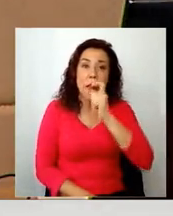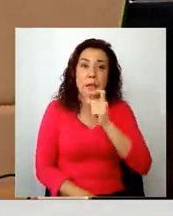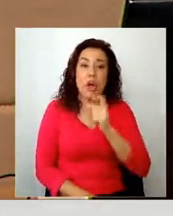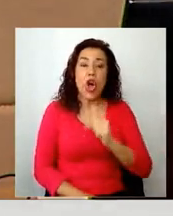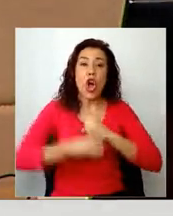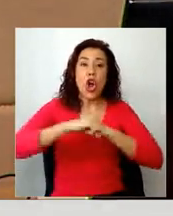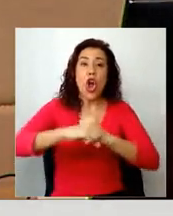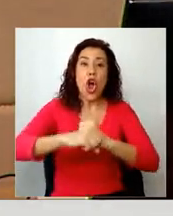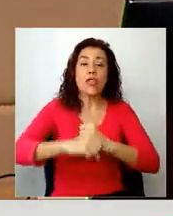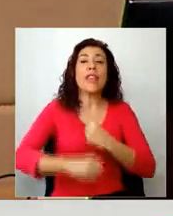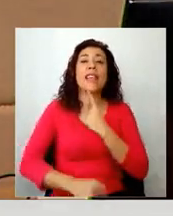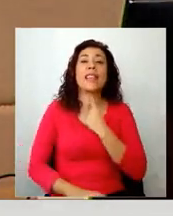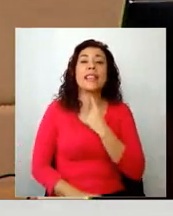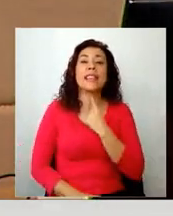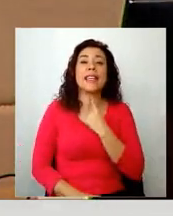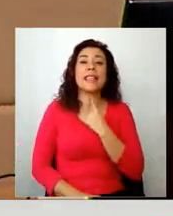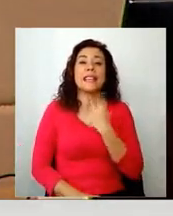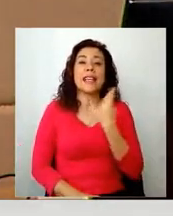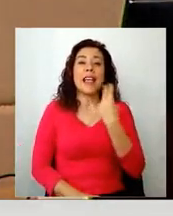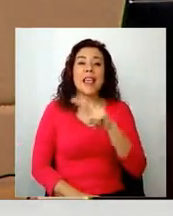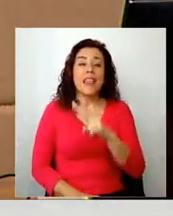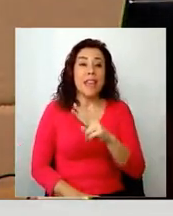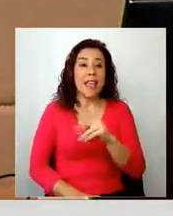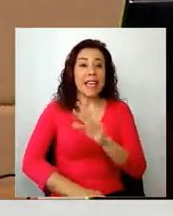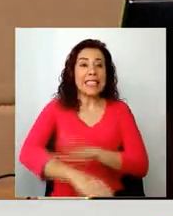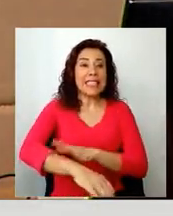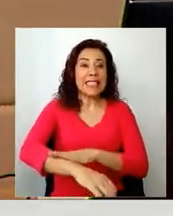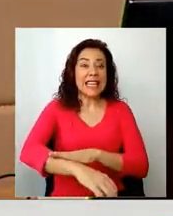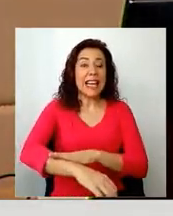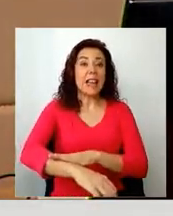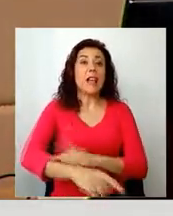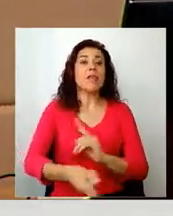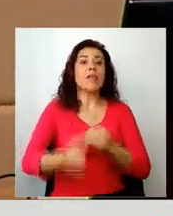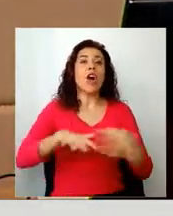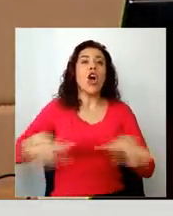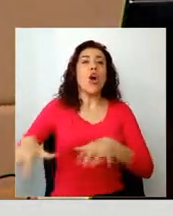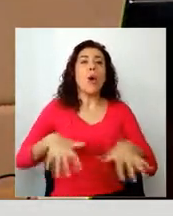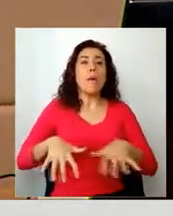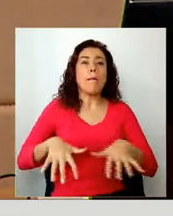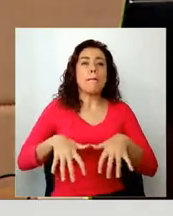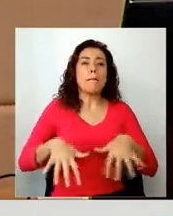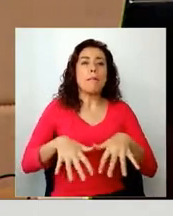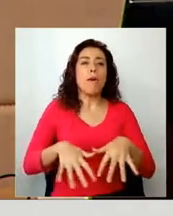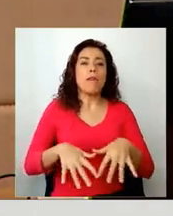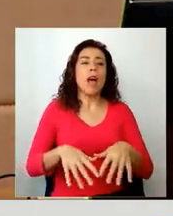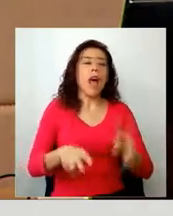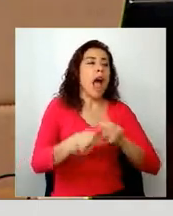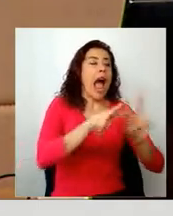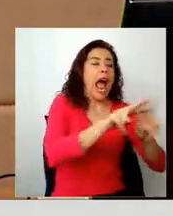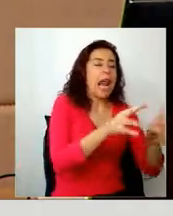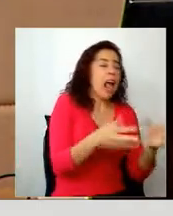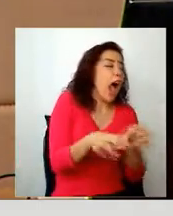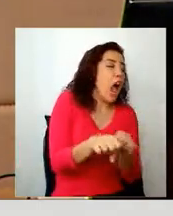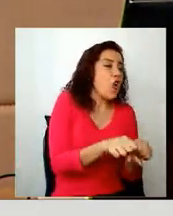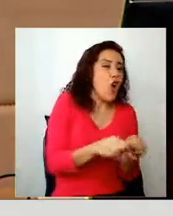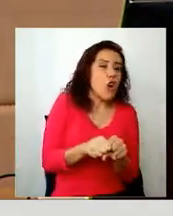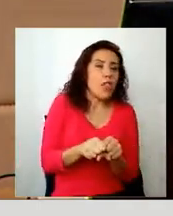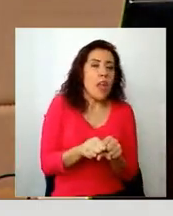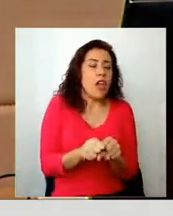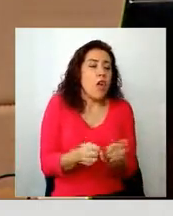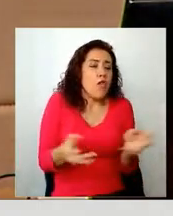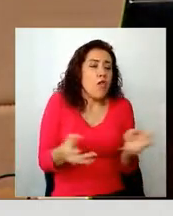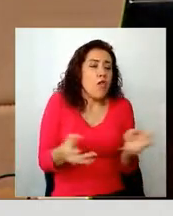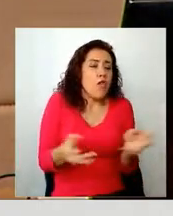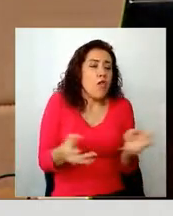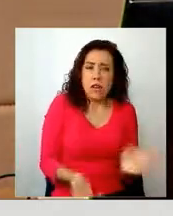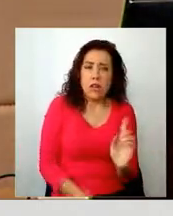intereses de la izquierda se convierte en una movilización Armada maqueteada asustada Oiga a